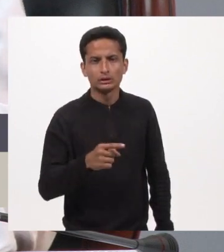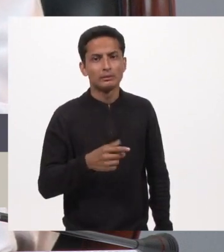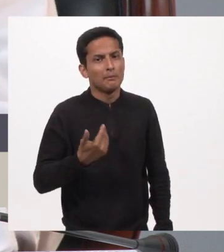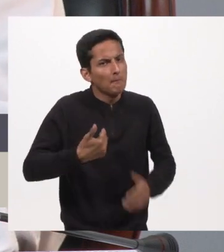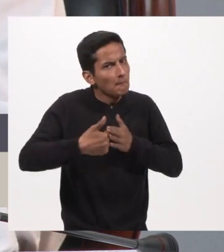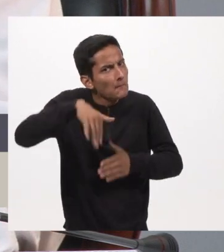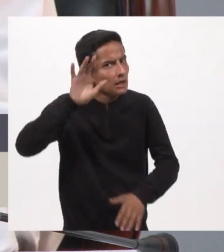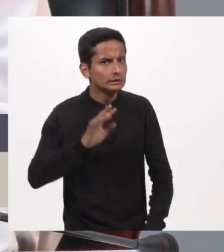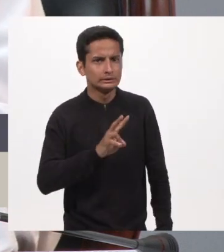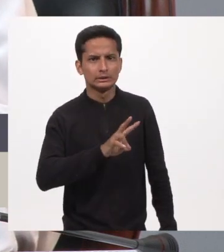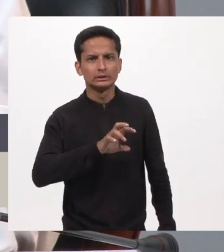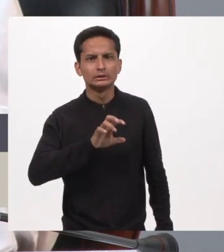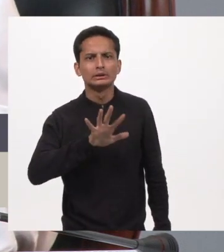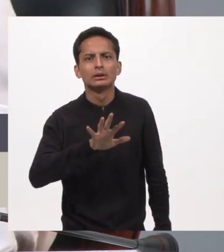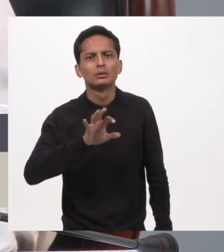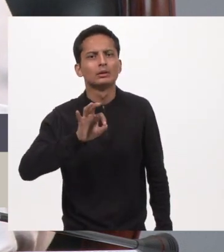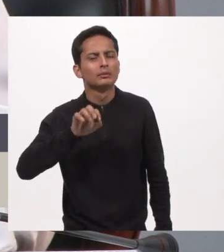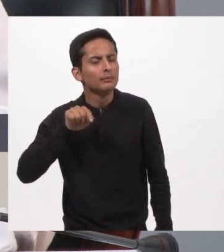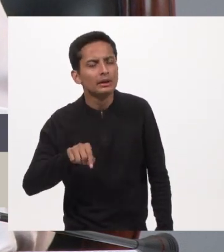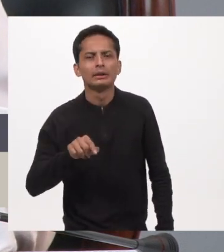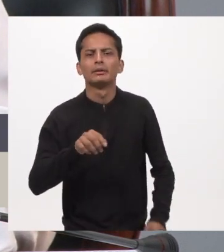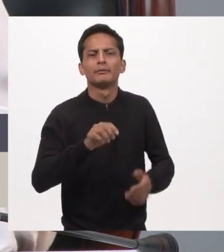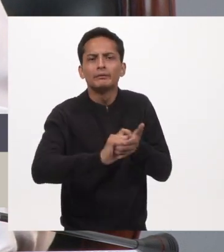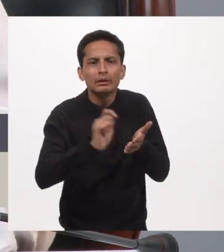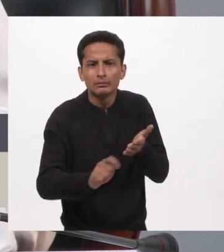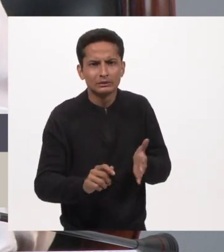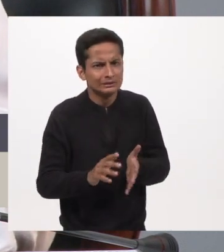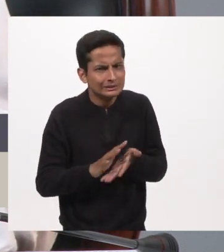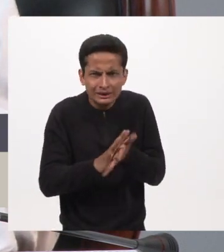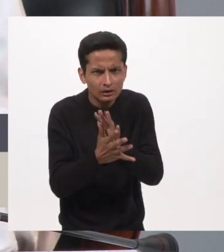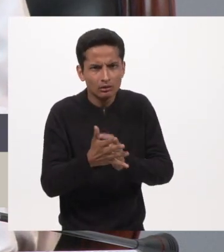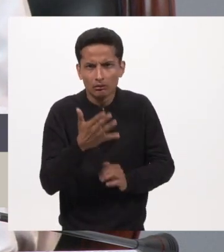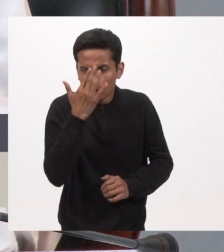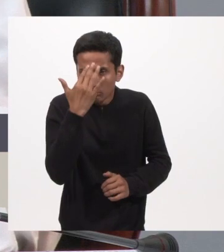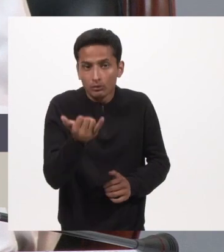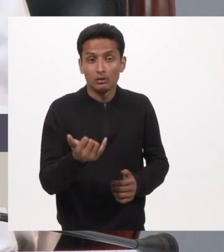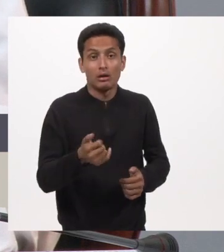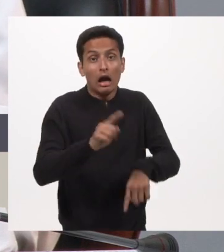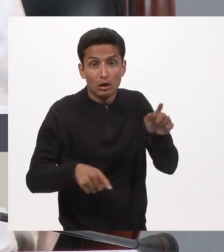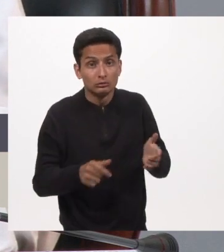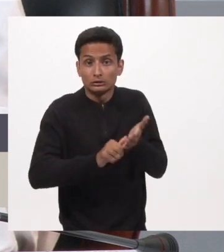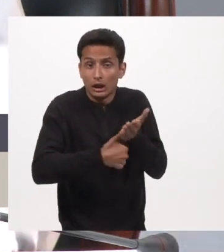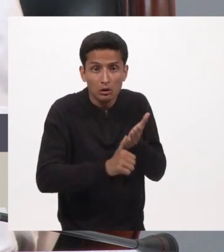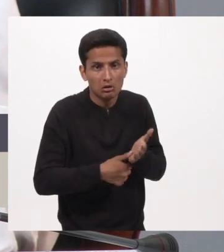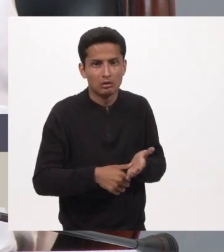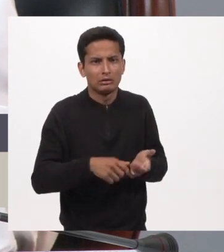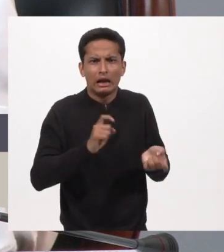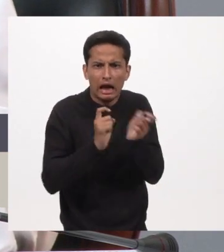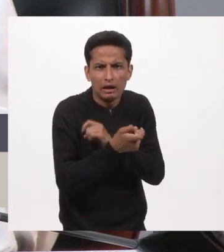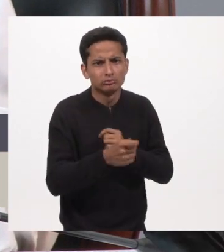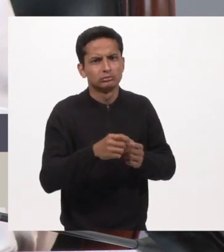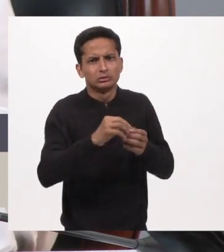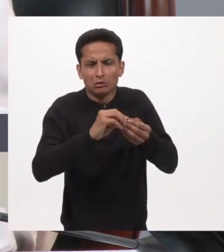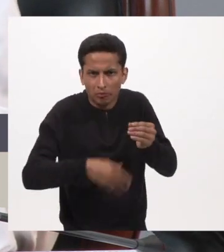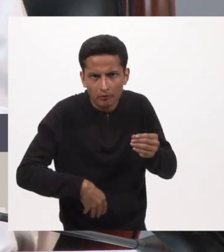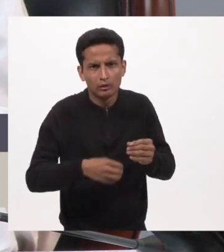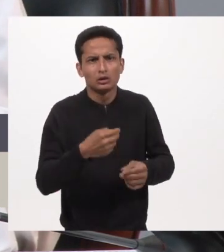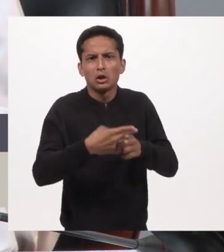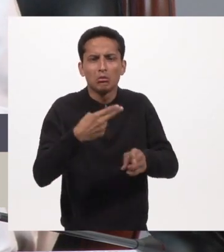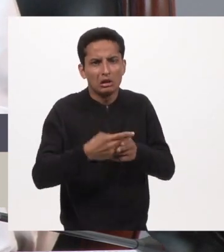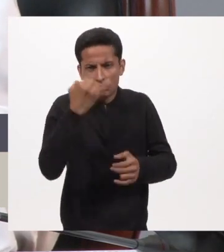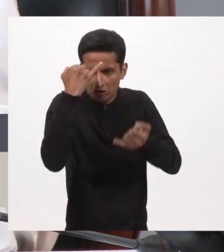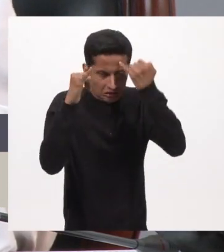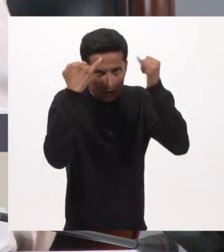a decir que hay más de 750 mil firmas, cuando encontramos números de cédulas incompletos, nombres cambiados,